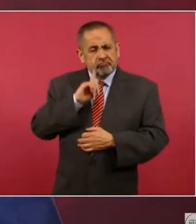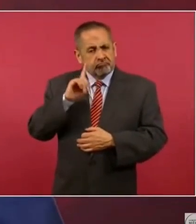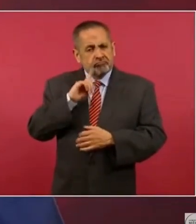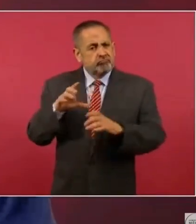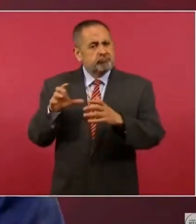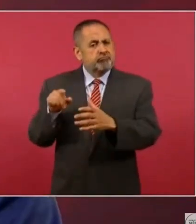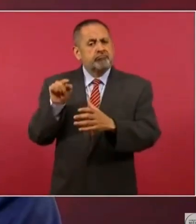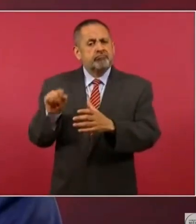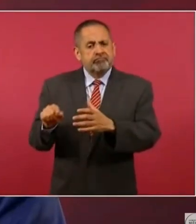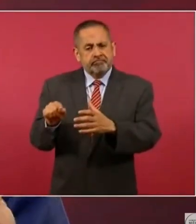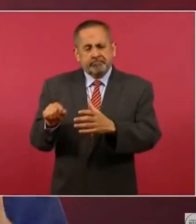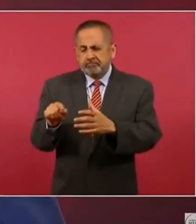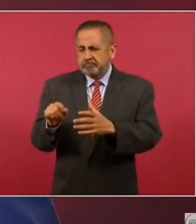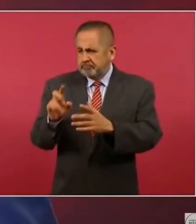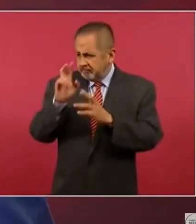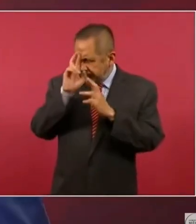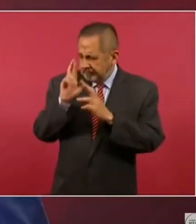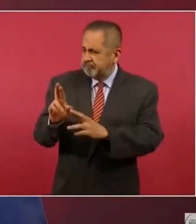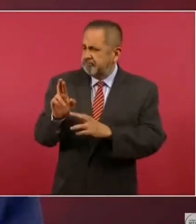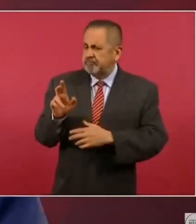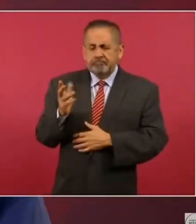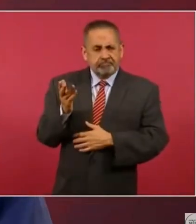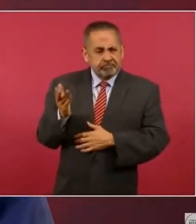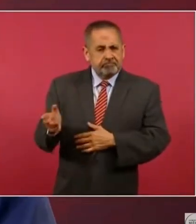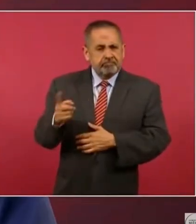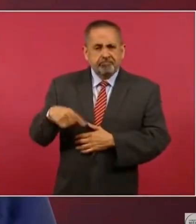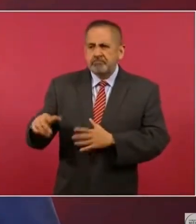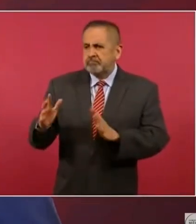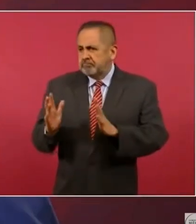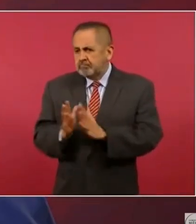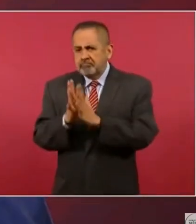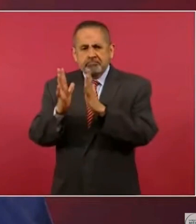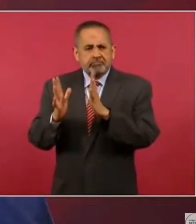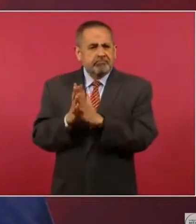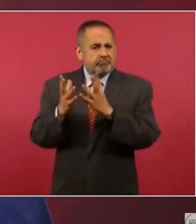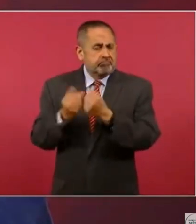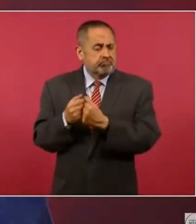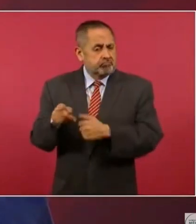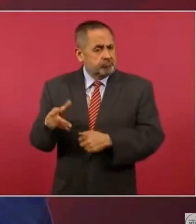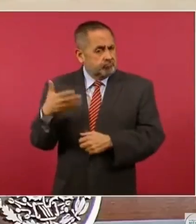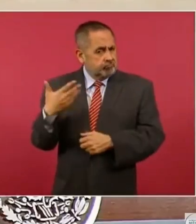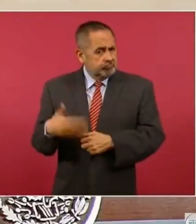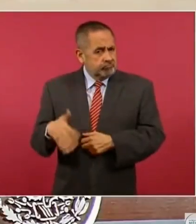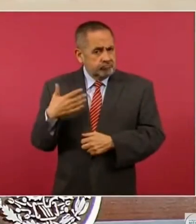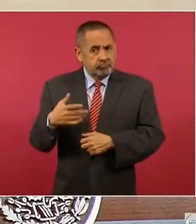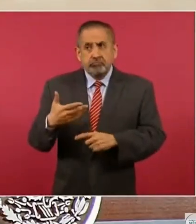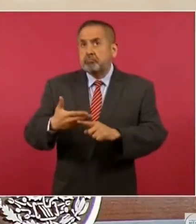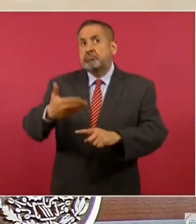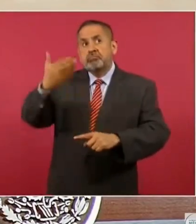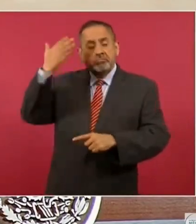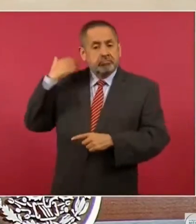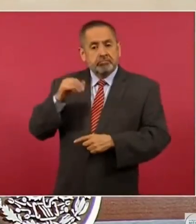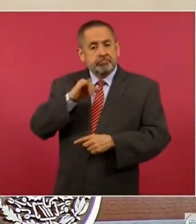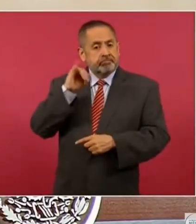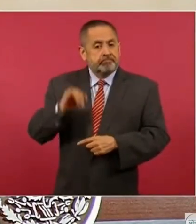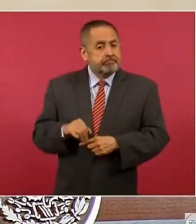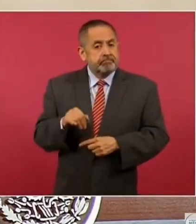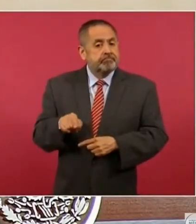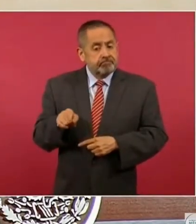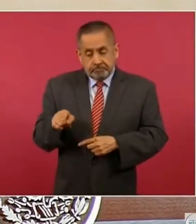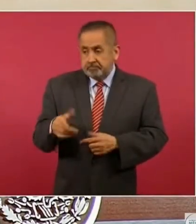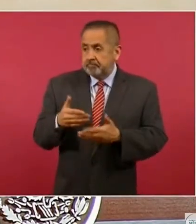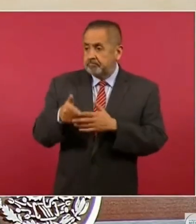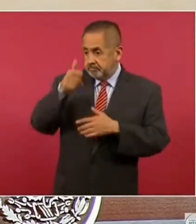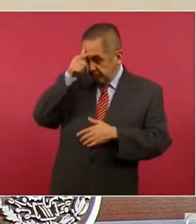se les respeta, participan como no se había visto